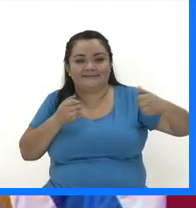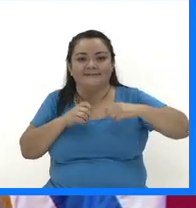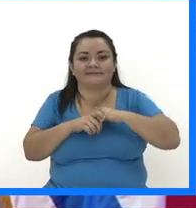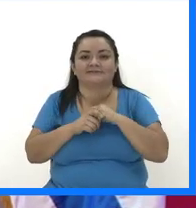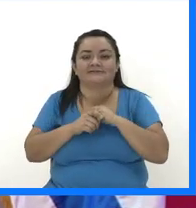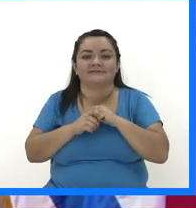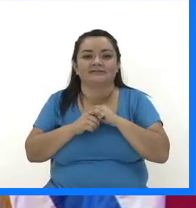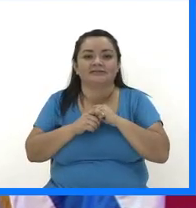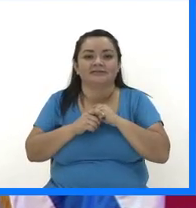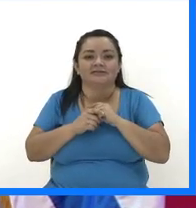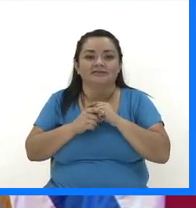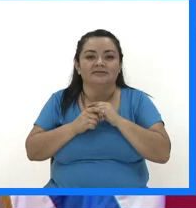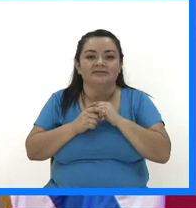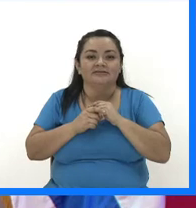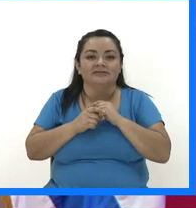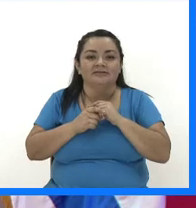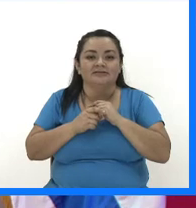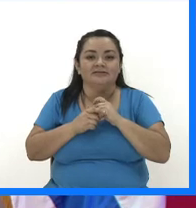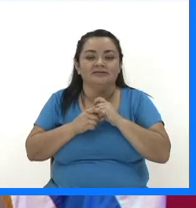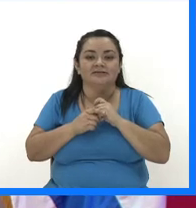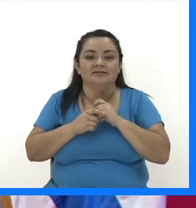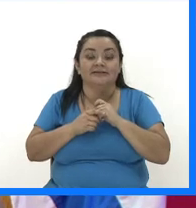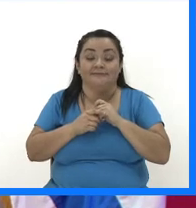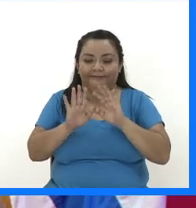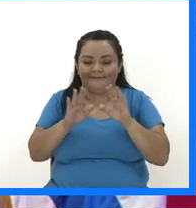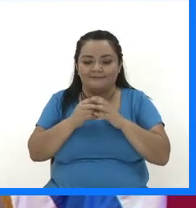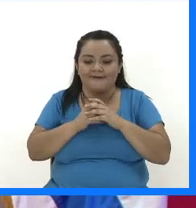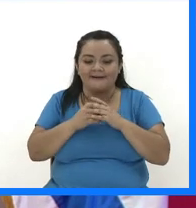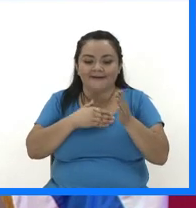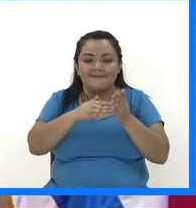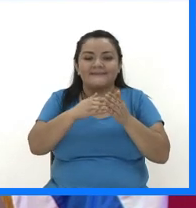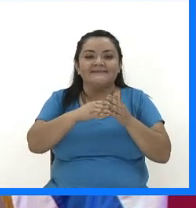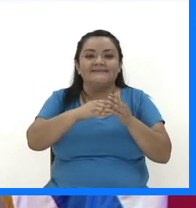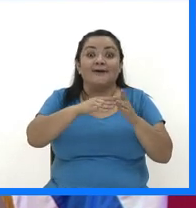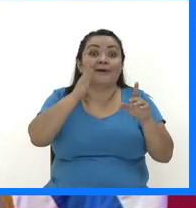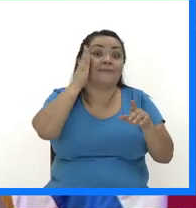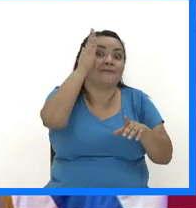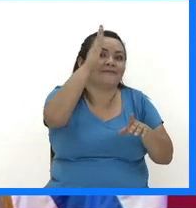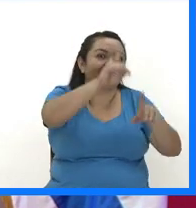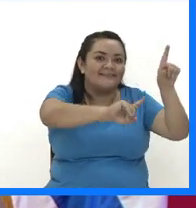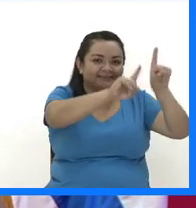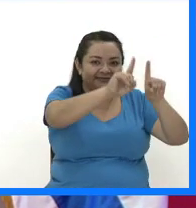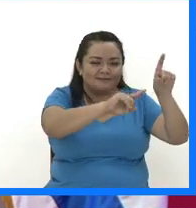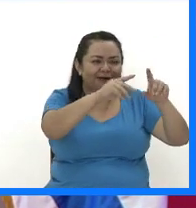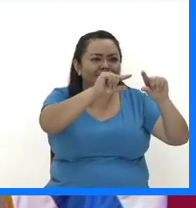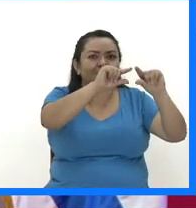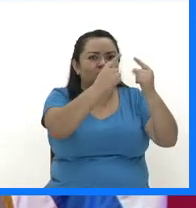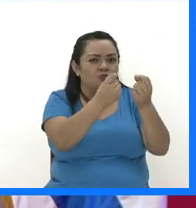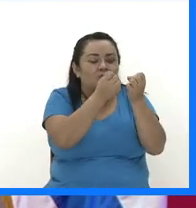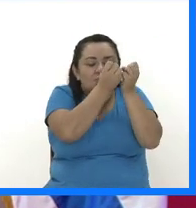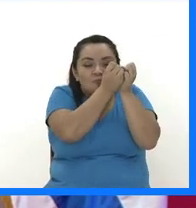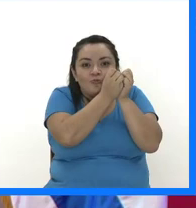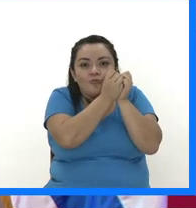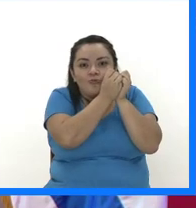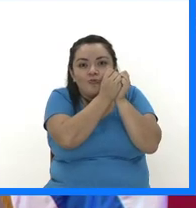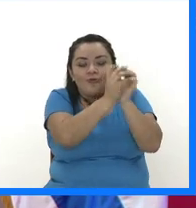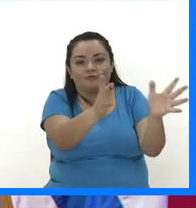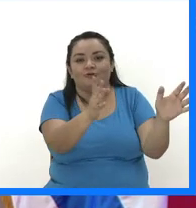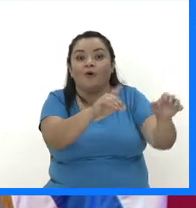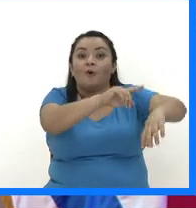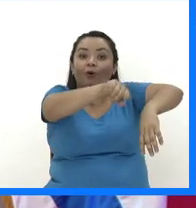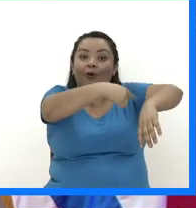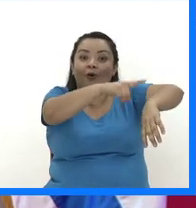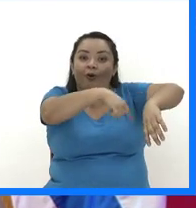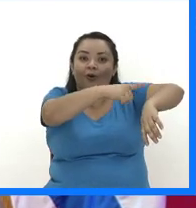volar la barba a alguien y comienzan todos los profetas de val que usted ha leído pero sí que se lo que estaba pasando horas